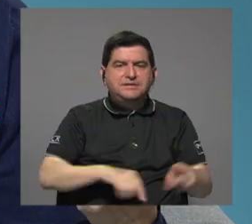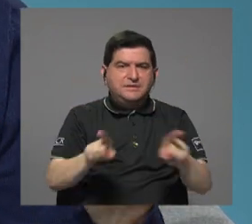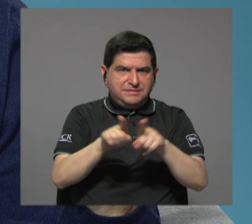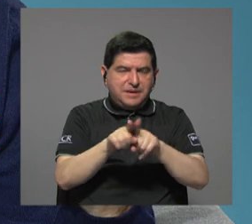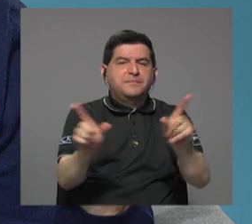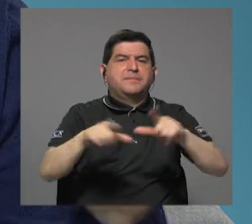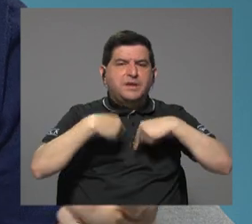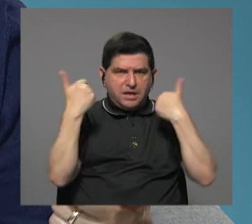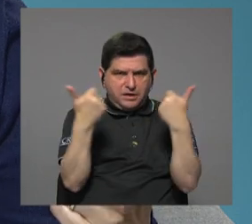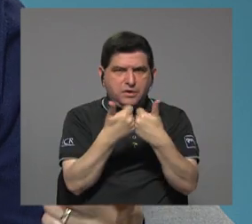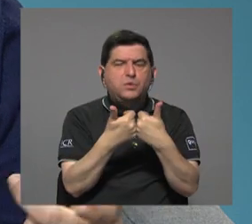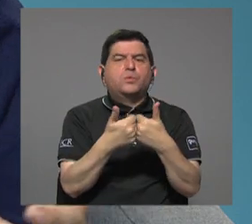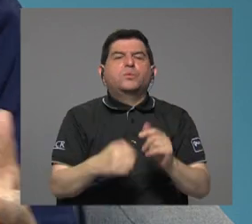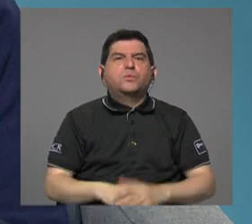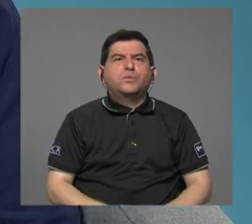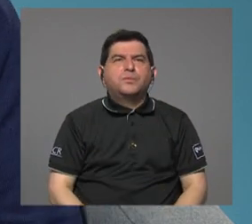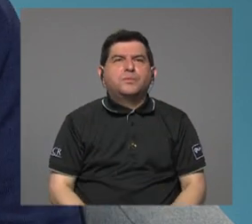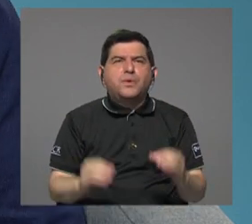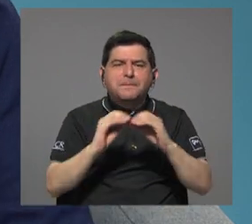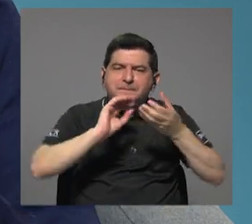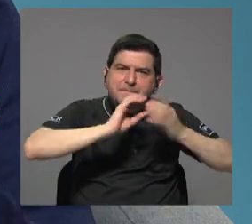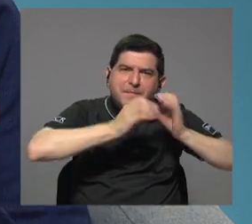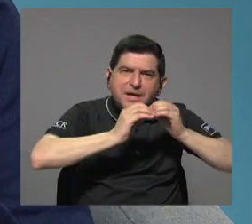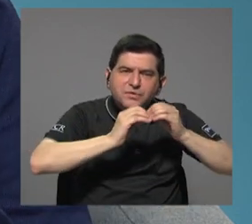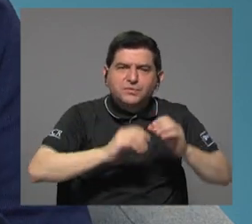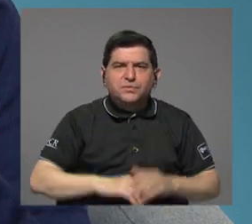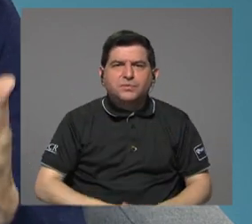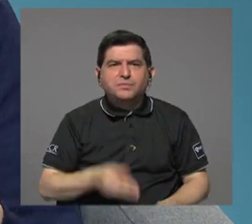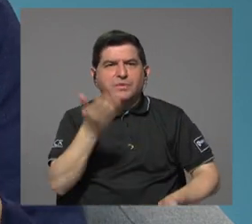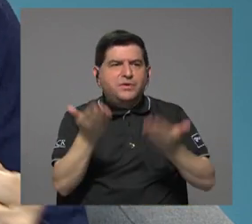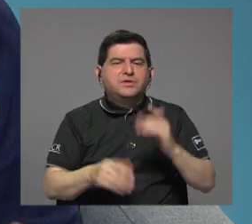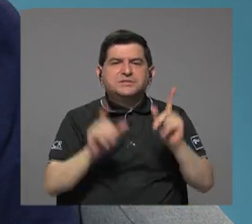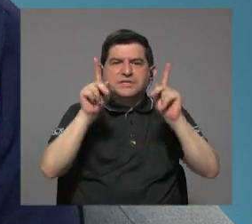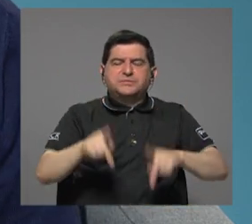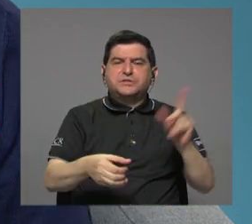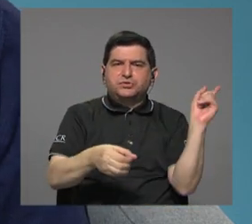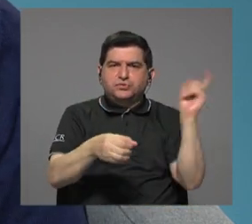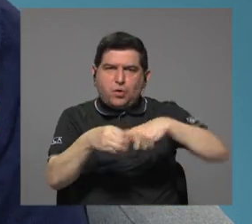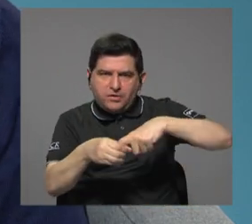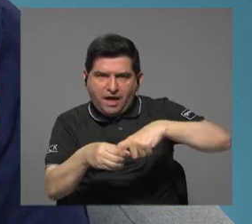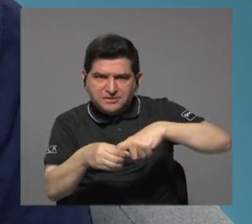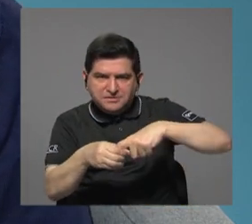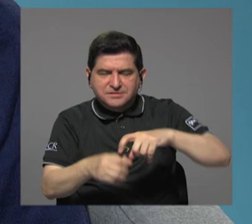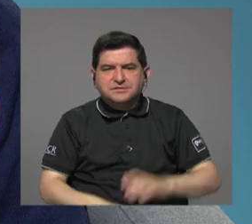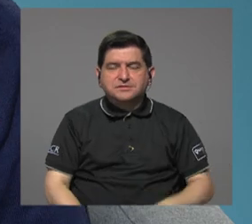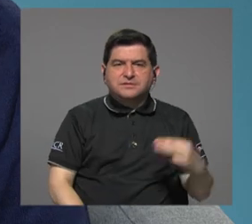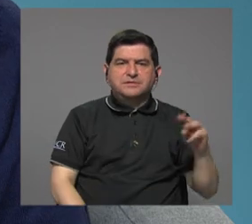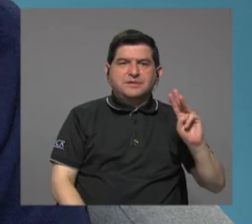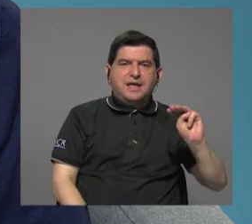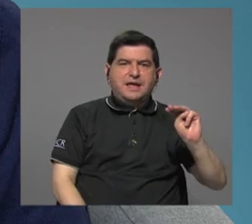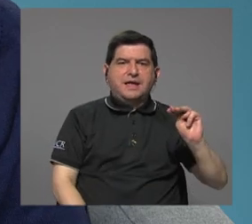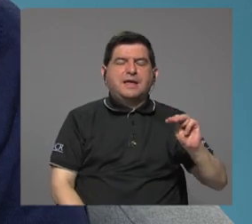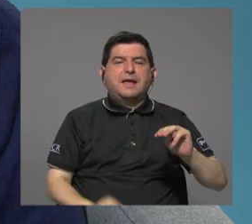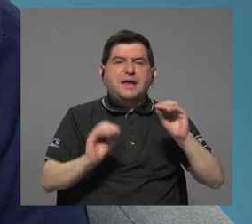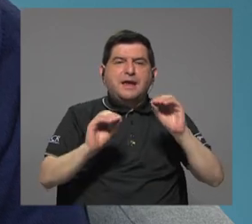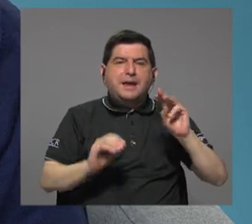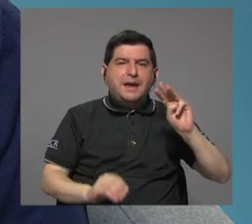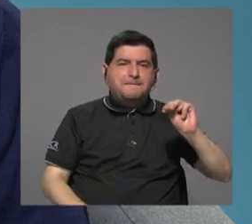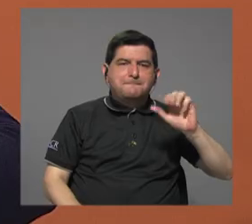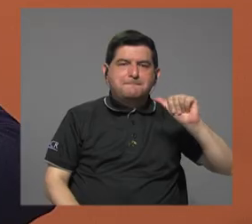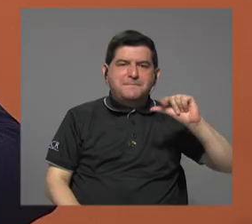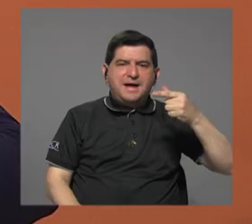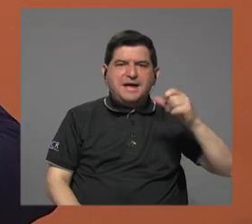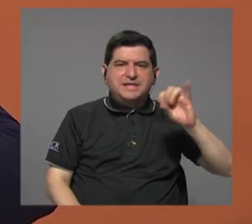gremio de mayor cantidad de afiliados de el magisterio nacional y otra de las